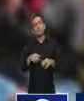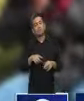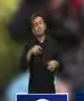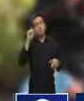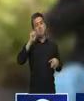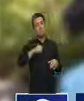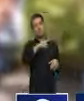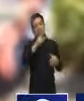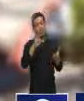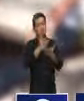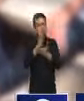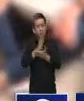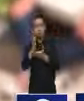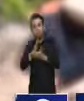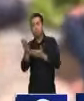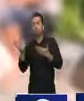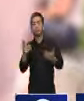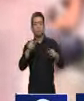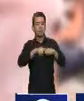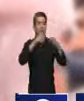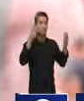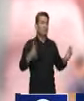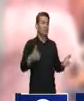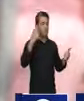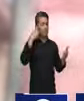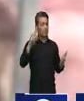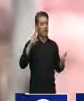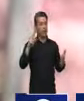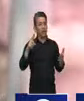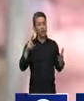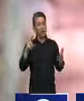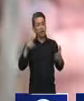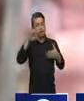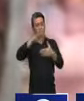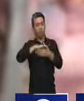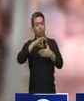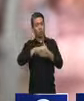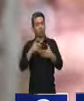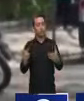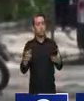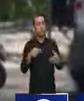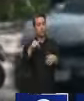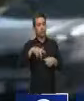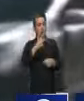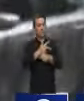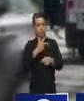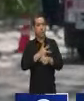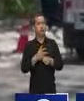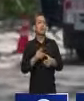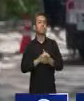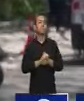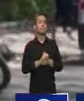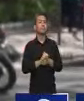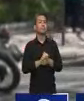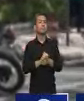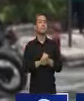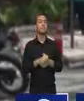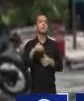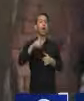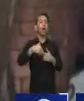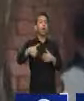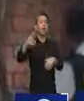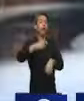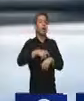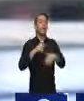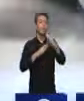mesa de junta de receptor de votos en el exterior en Guatemala hasta horas del mediodía ya se habrían registrado